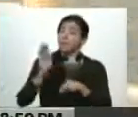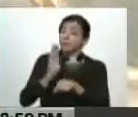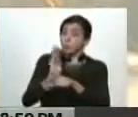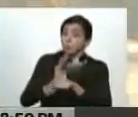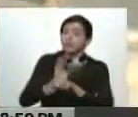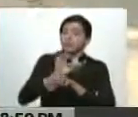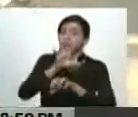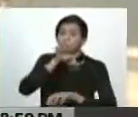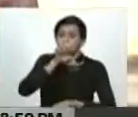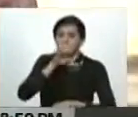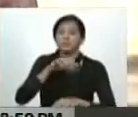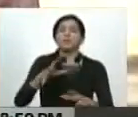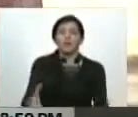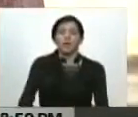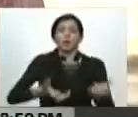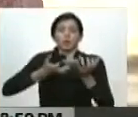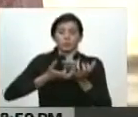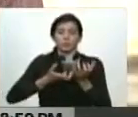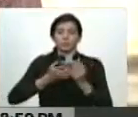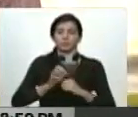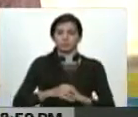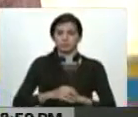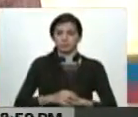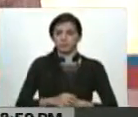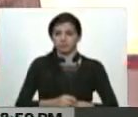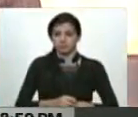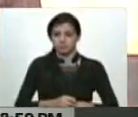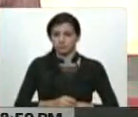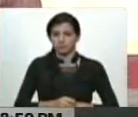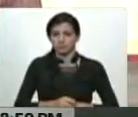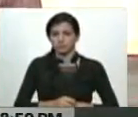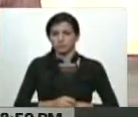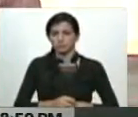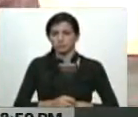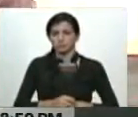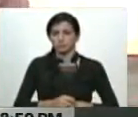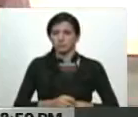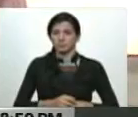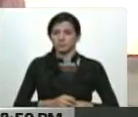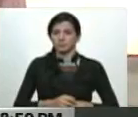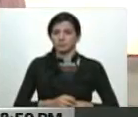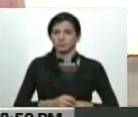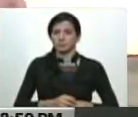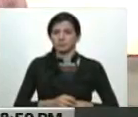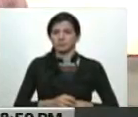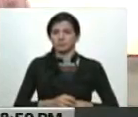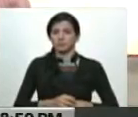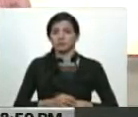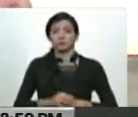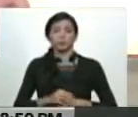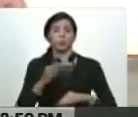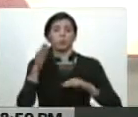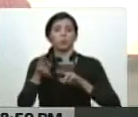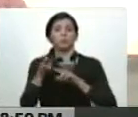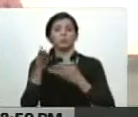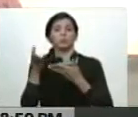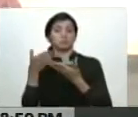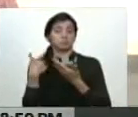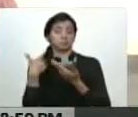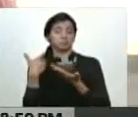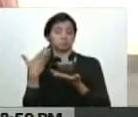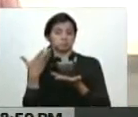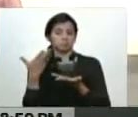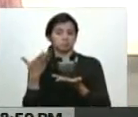que recogió de la calle. Me han dicho que se consigue todo, no he ido, no he podido averiguar uno para ver,